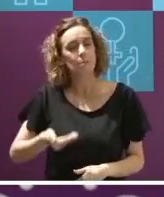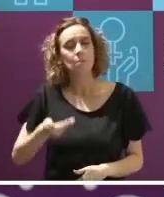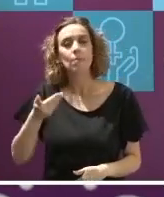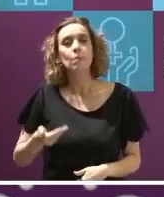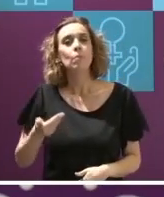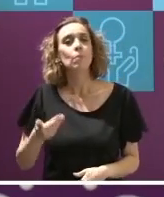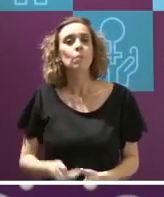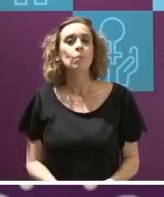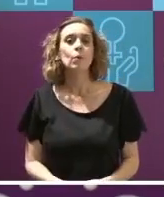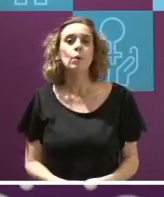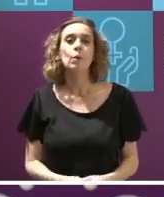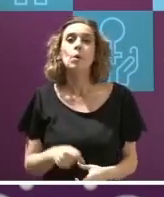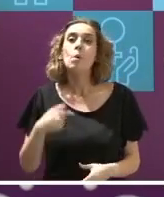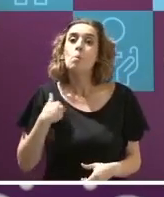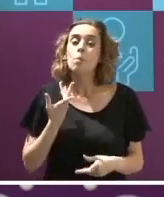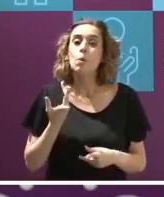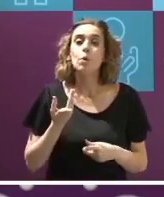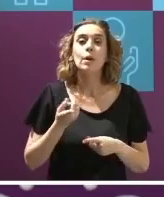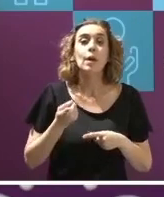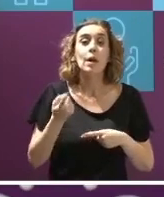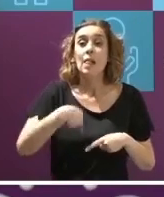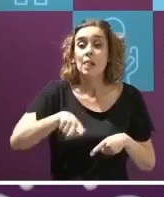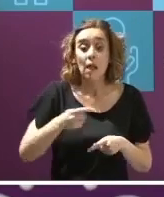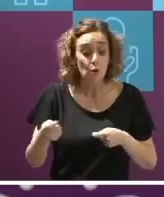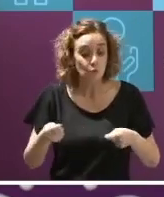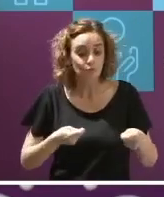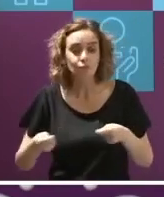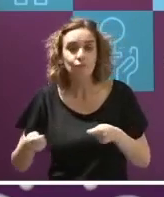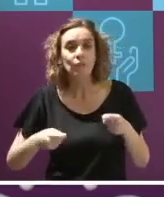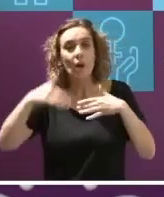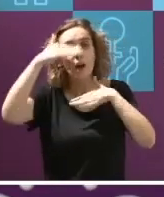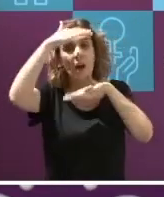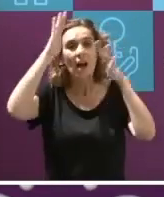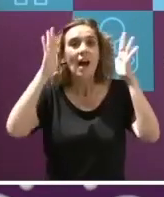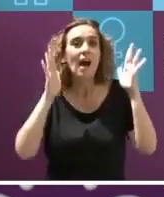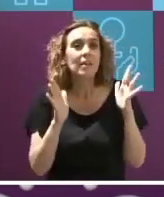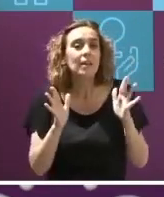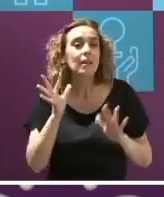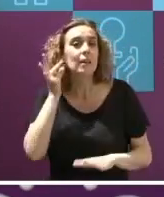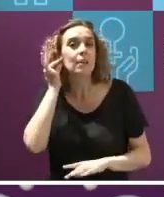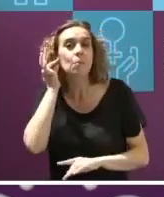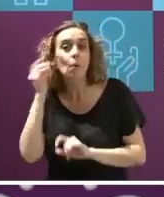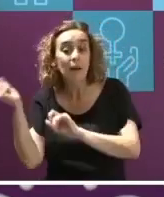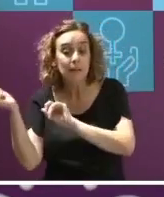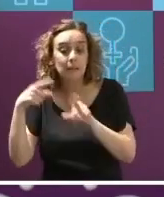a permitir coordinar la referencia y atención de mujeres